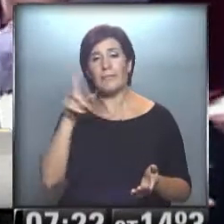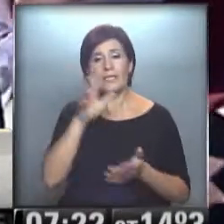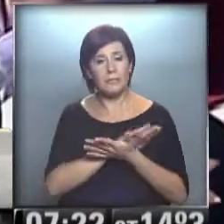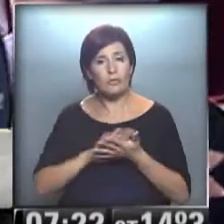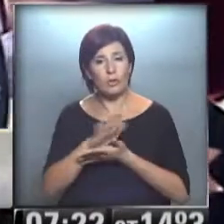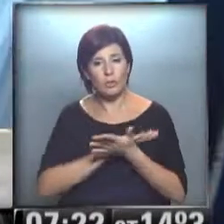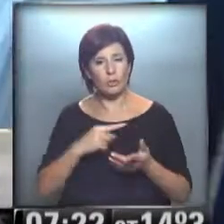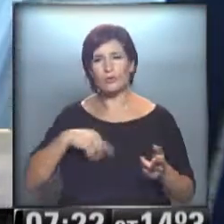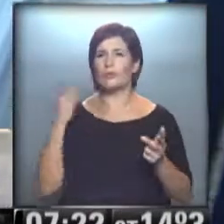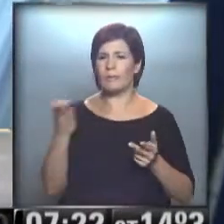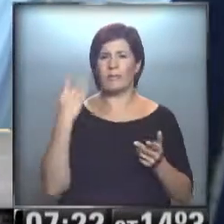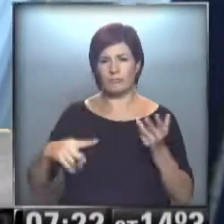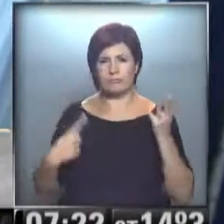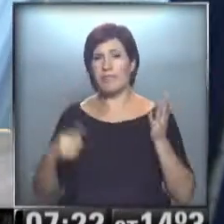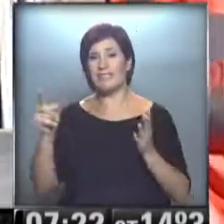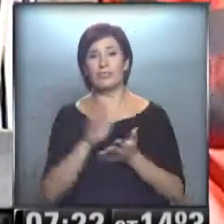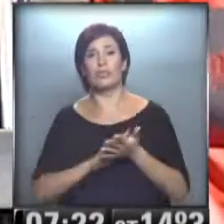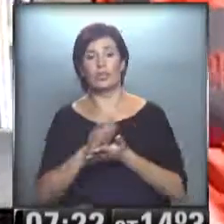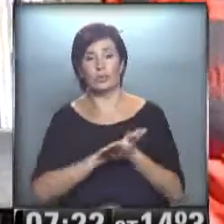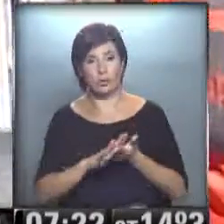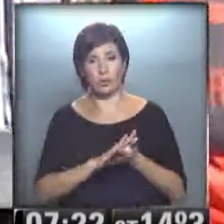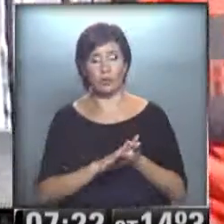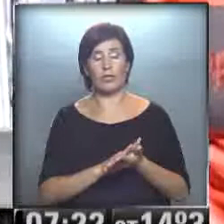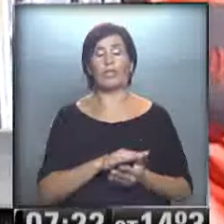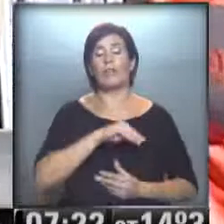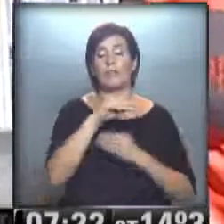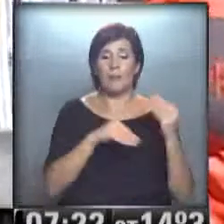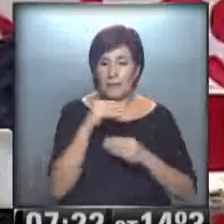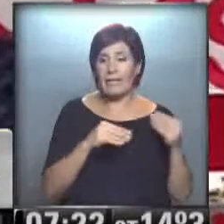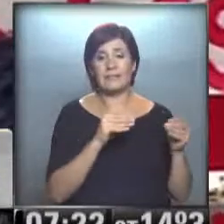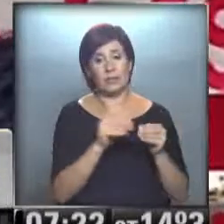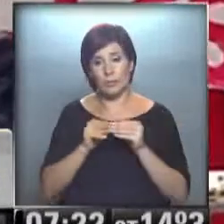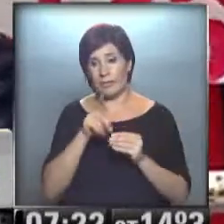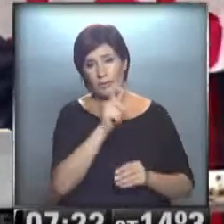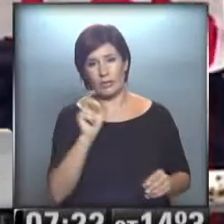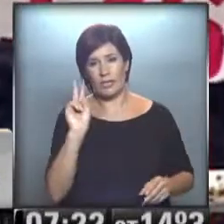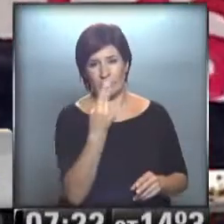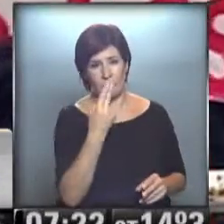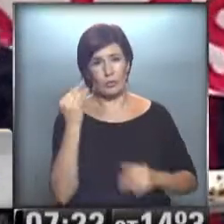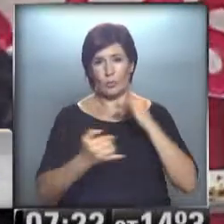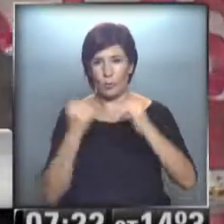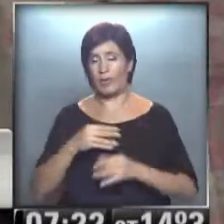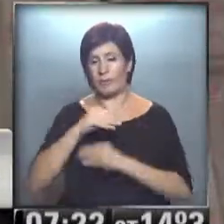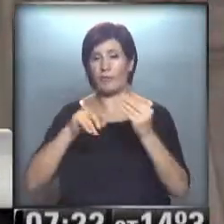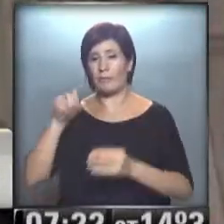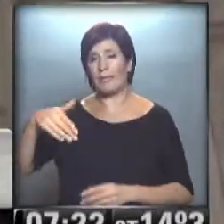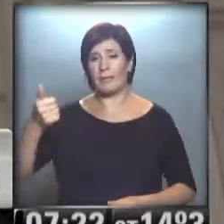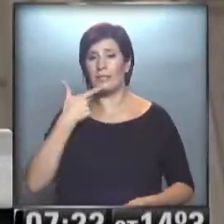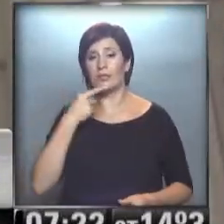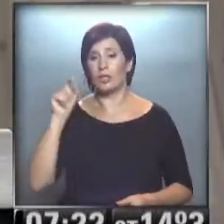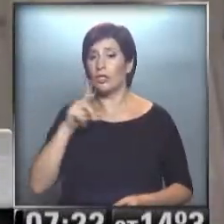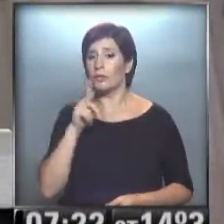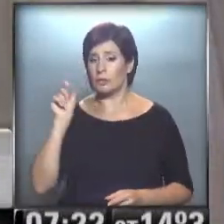las peticiones que hemos hecho. Familiares y compañeros de las víctimas señalaron que los Massot fueron, a través de su diario,